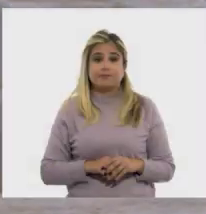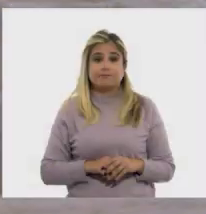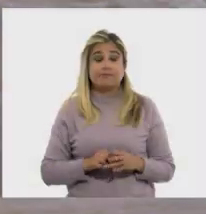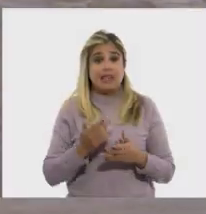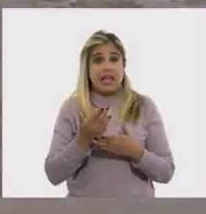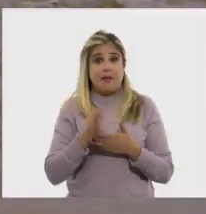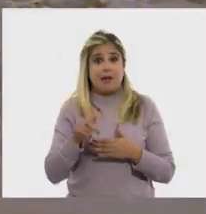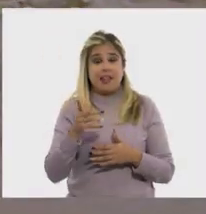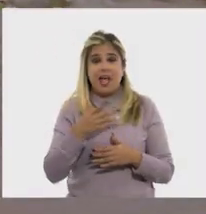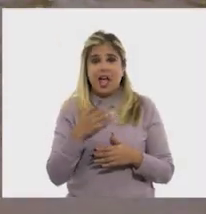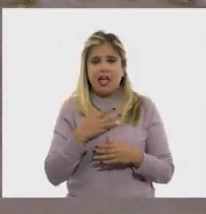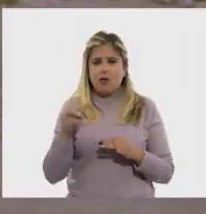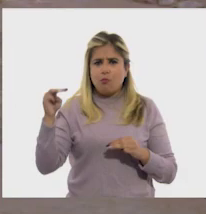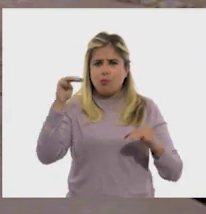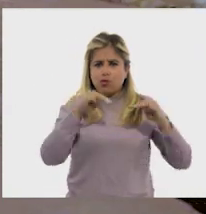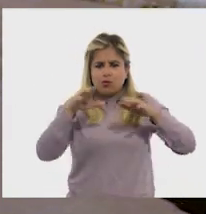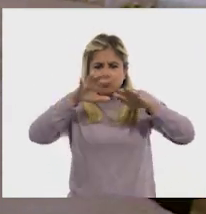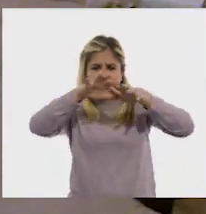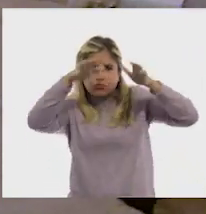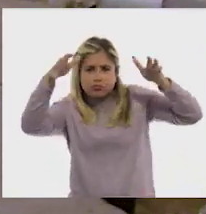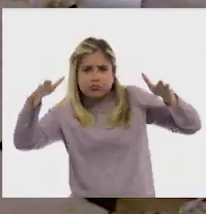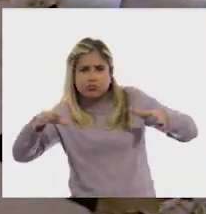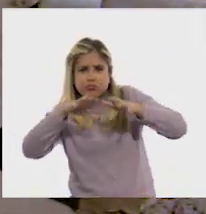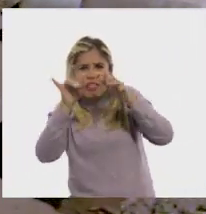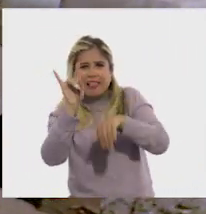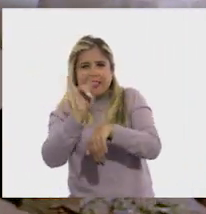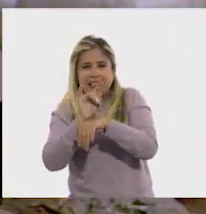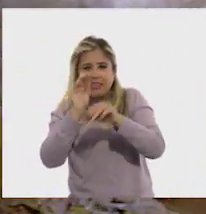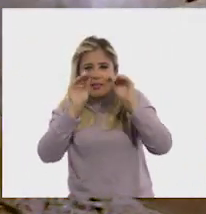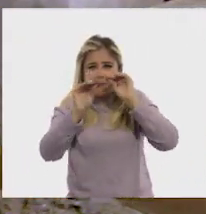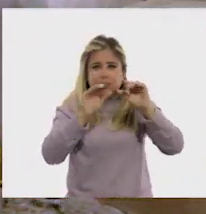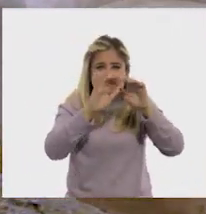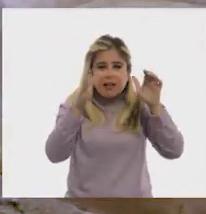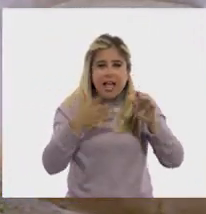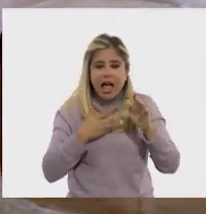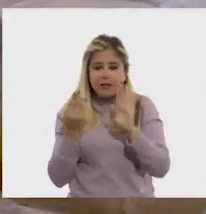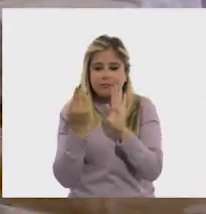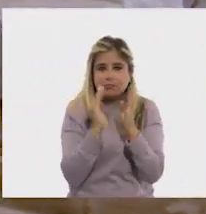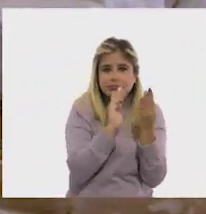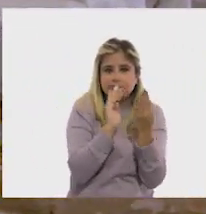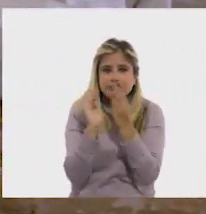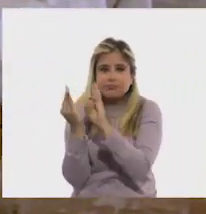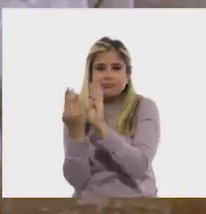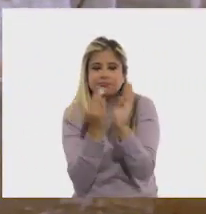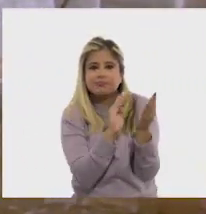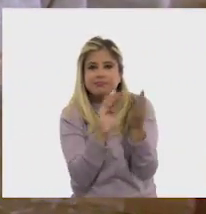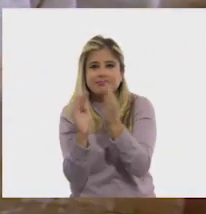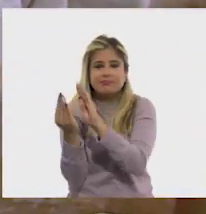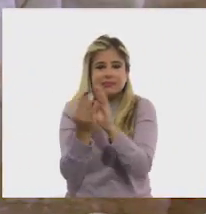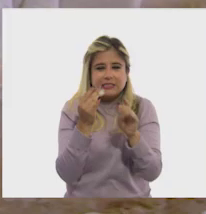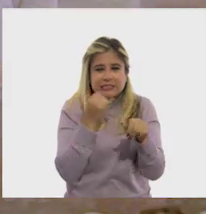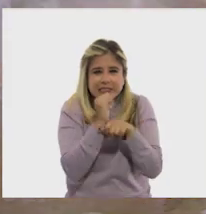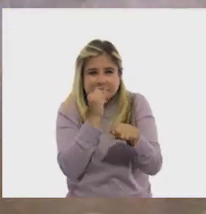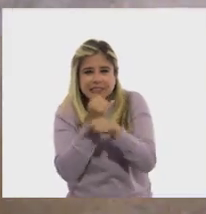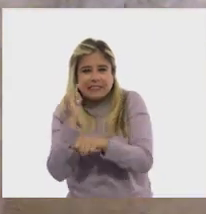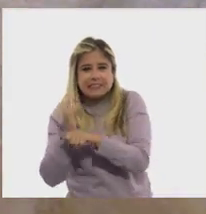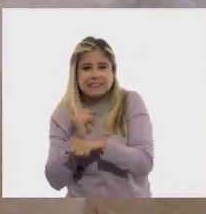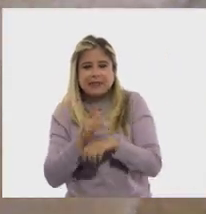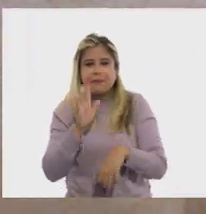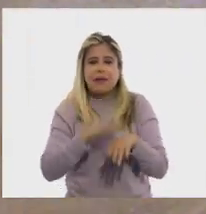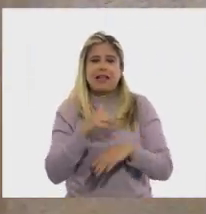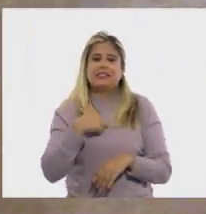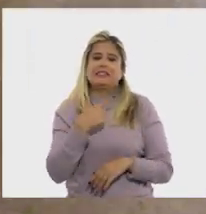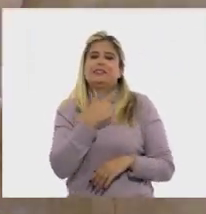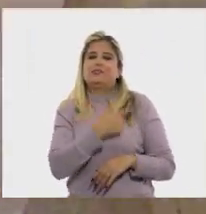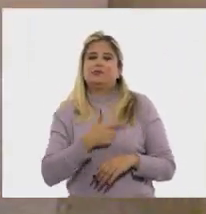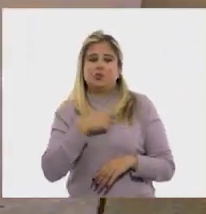Además de unas cuevas artificiales, existe un verdadero laberinto de estrechas galerías cavadas en la roca, que es el que más me gusta,